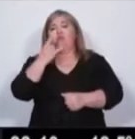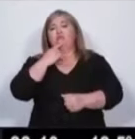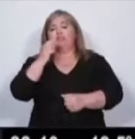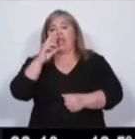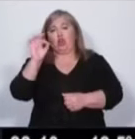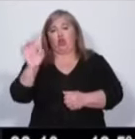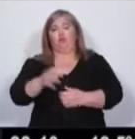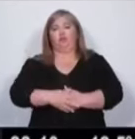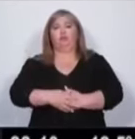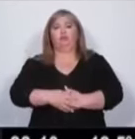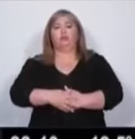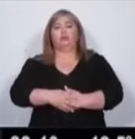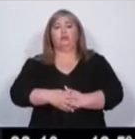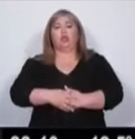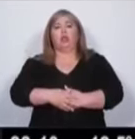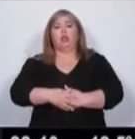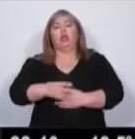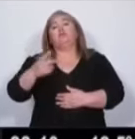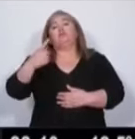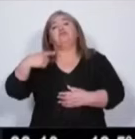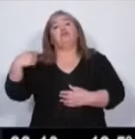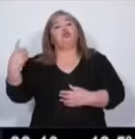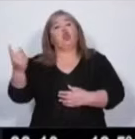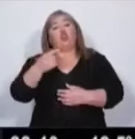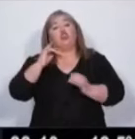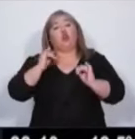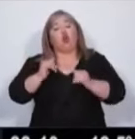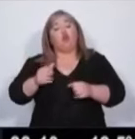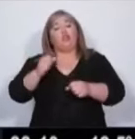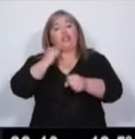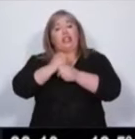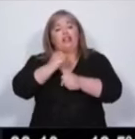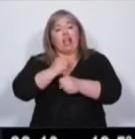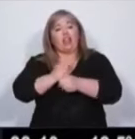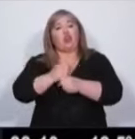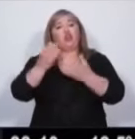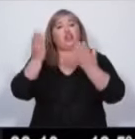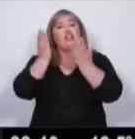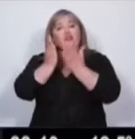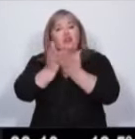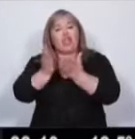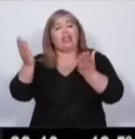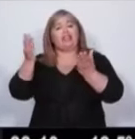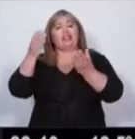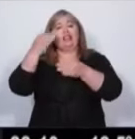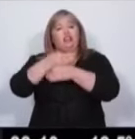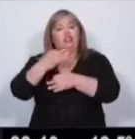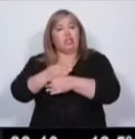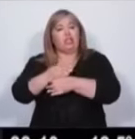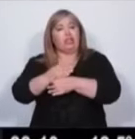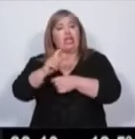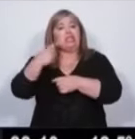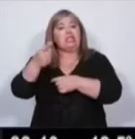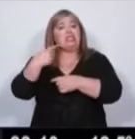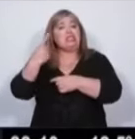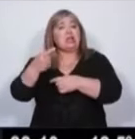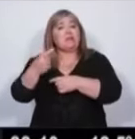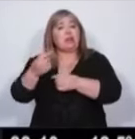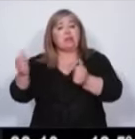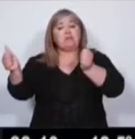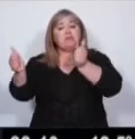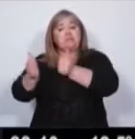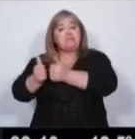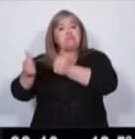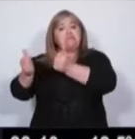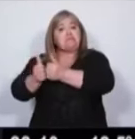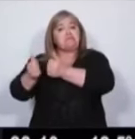Somos trabajadores, jóvenes, estudiantes y docentes que siempre nos vas a encontrar del mismo lado, tanto a mí como a Noelia